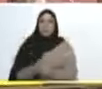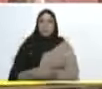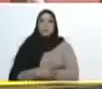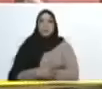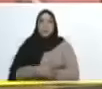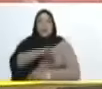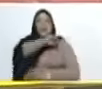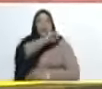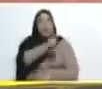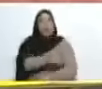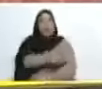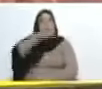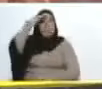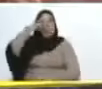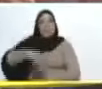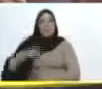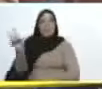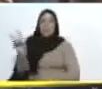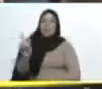poder militar del país.